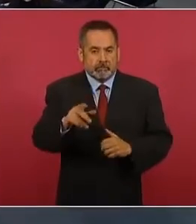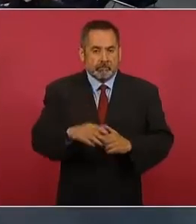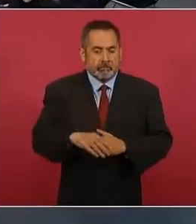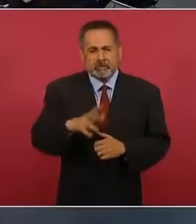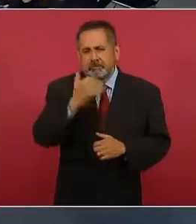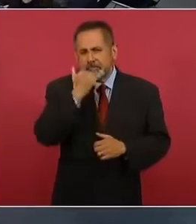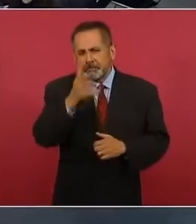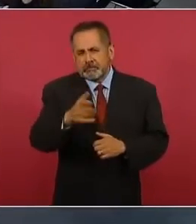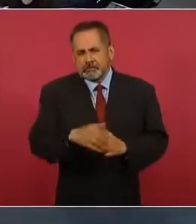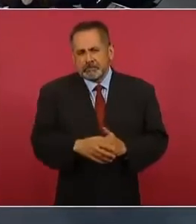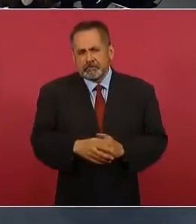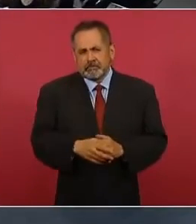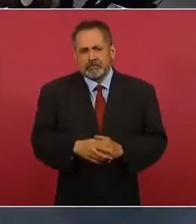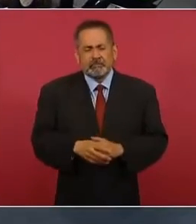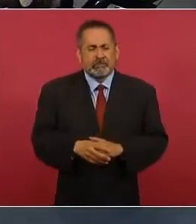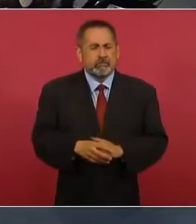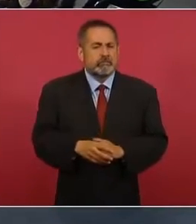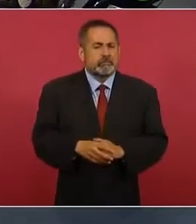mande.